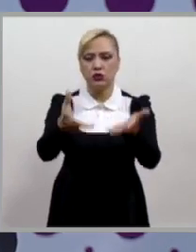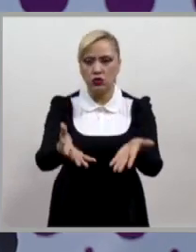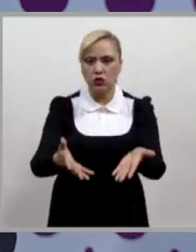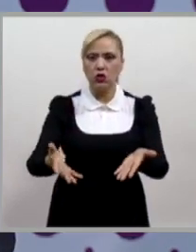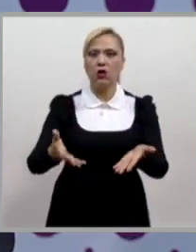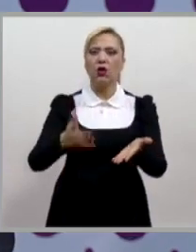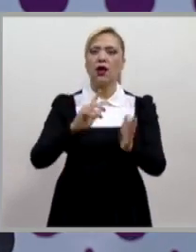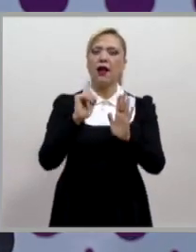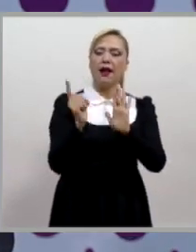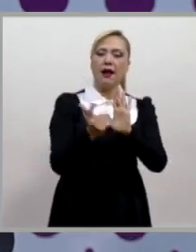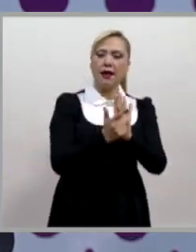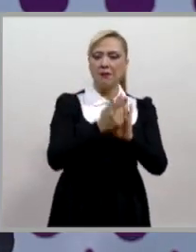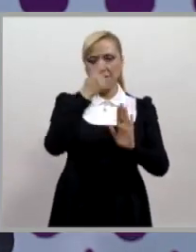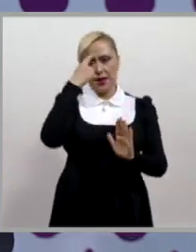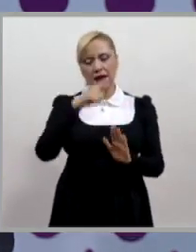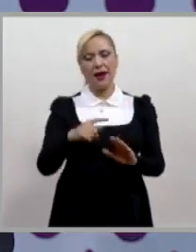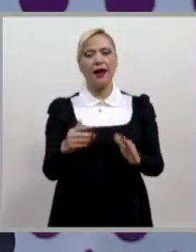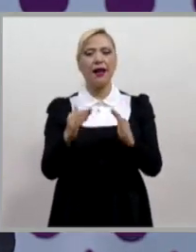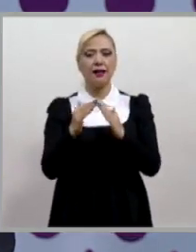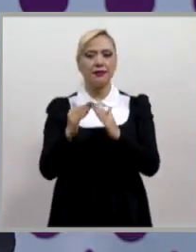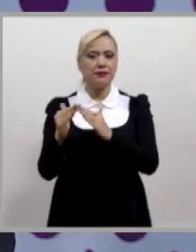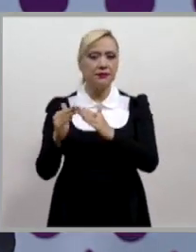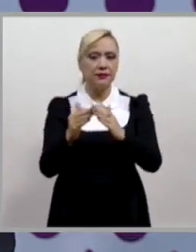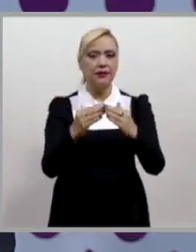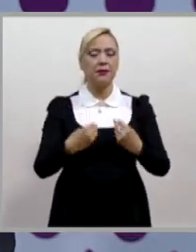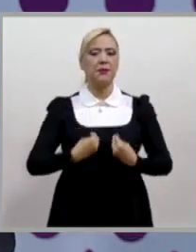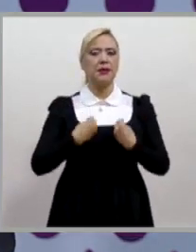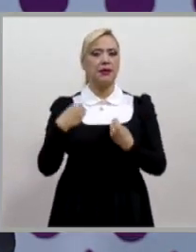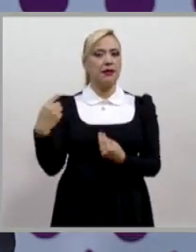digamos, desde ese lugar también hacer una reflexión.